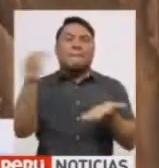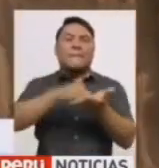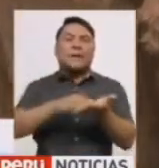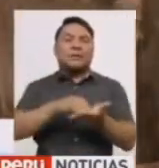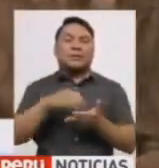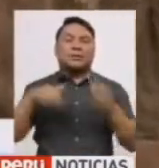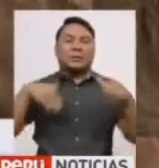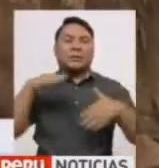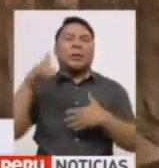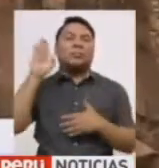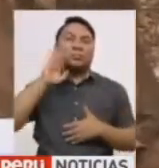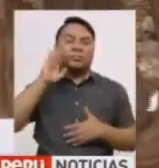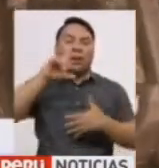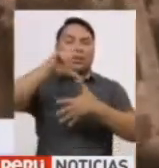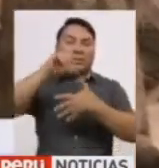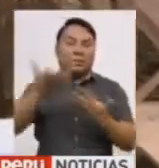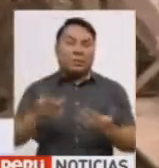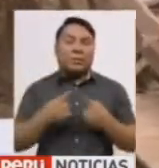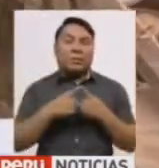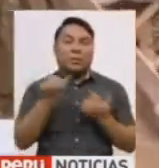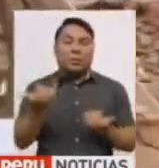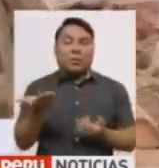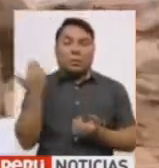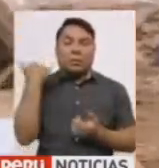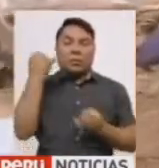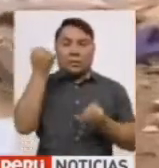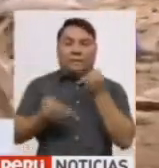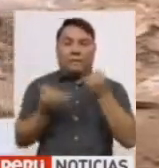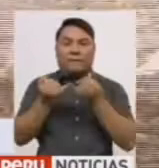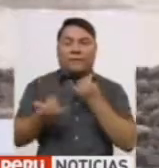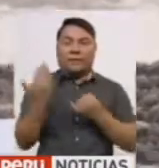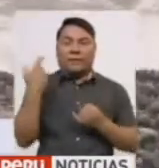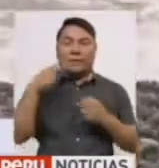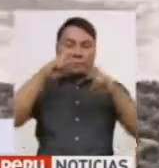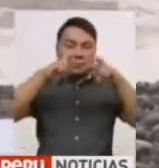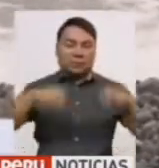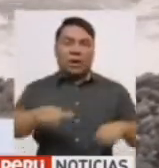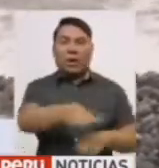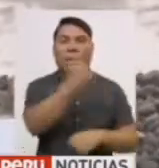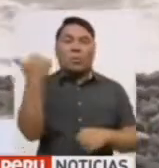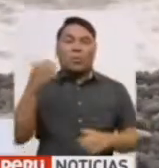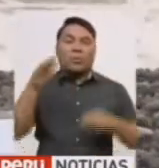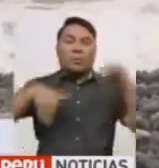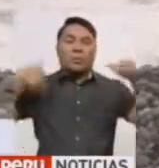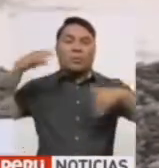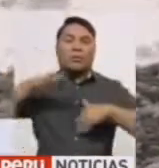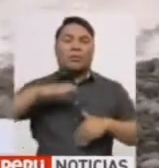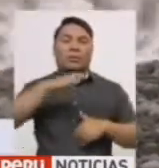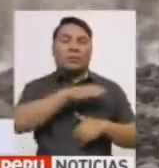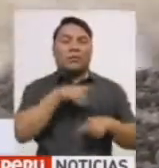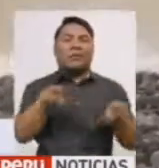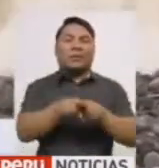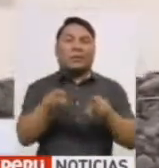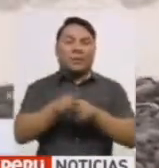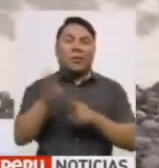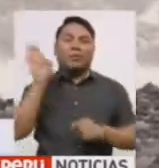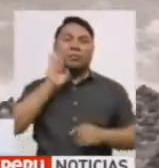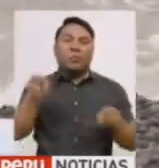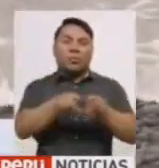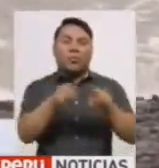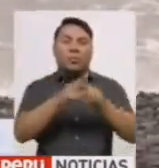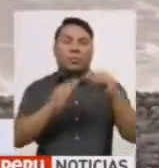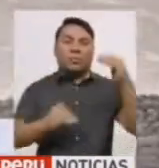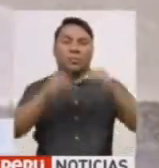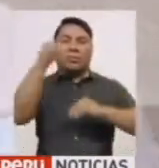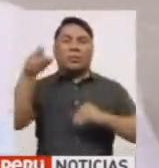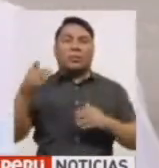ella. Pero según un estudio realizado el último fin de semana, otro balneario chalaco supera a Carpallo en la contaminación de sus